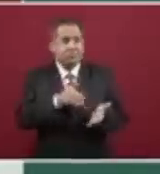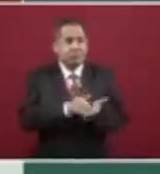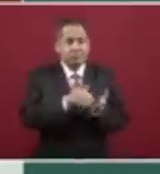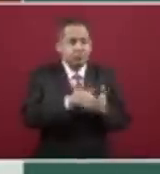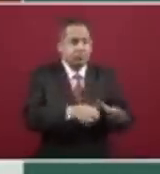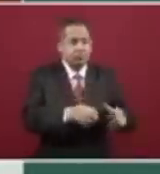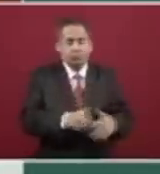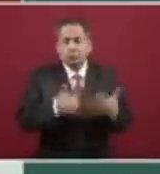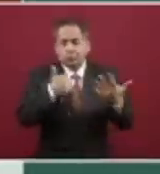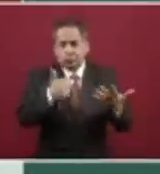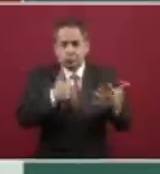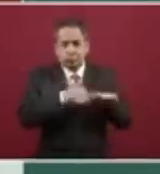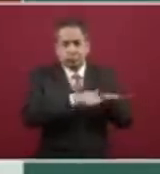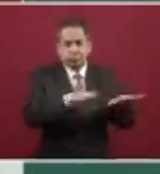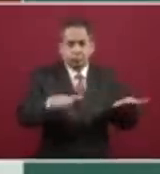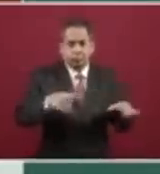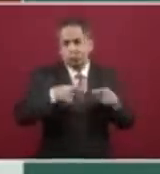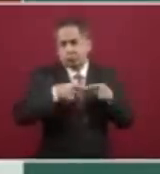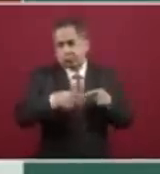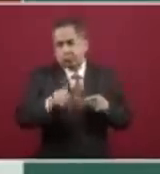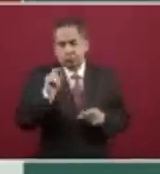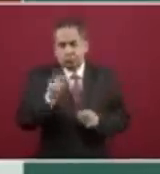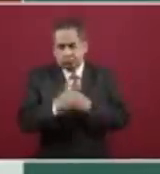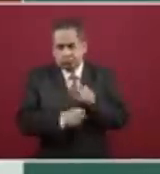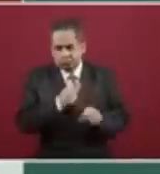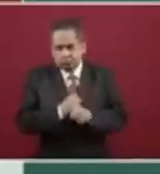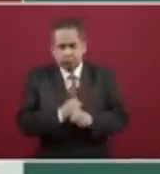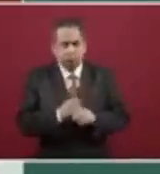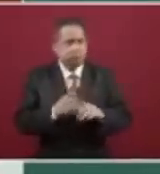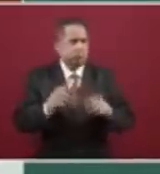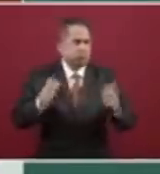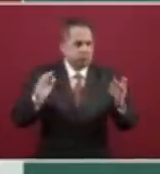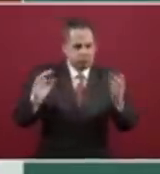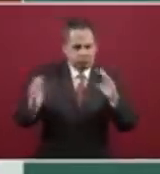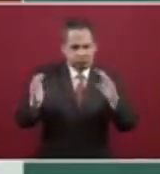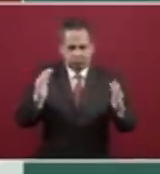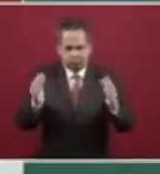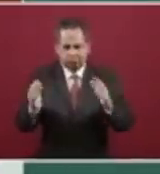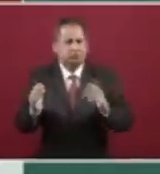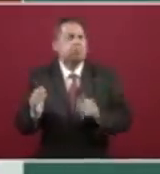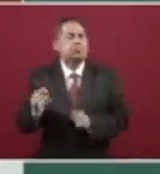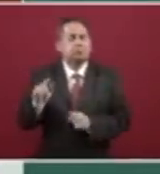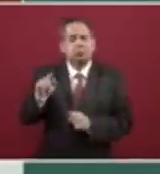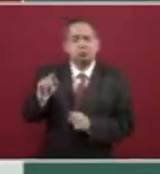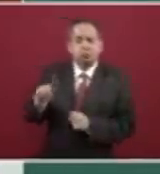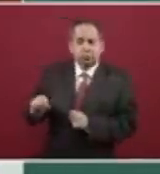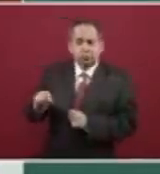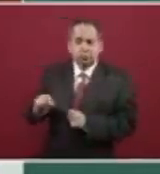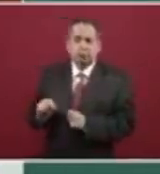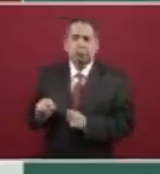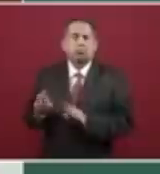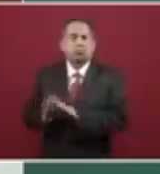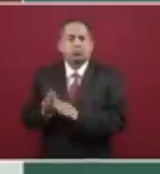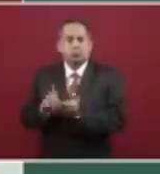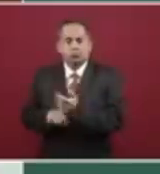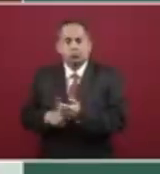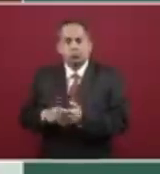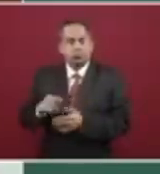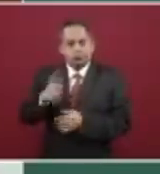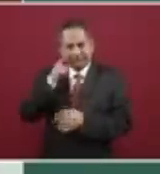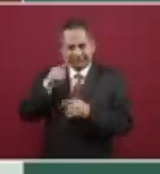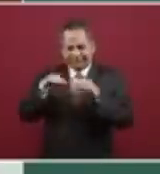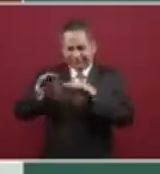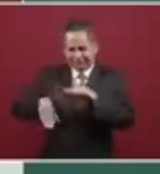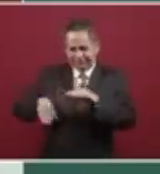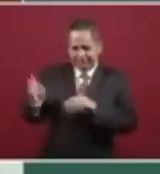las 6 pistas en 20 años comparando esos dos renglones el costo de la parte de abajo del